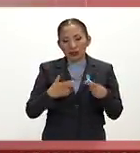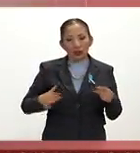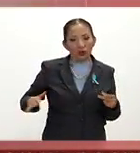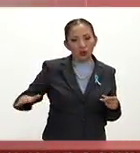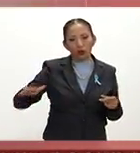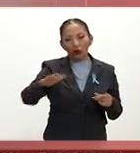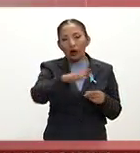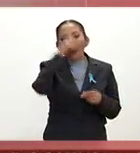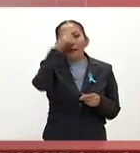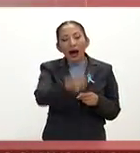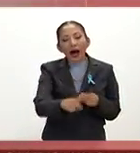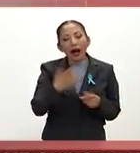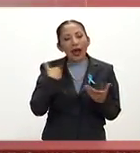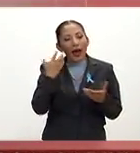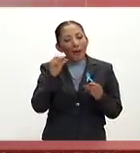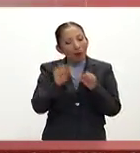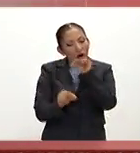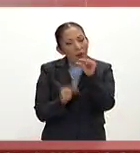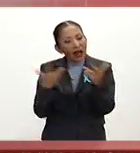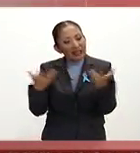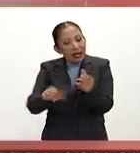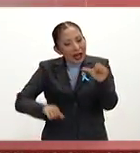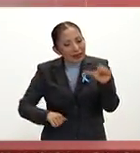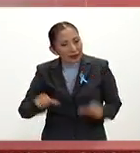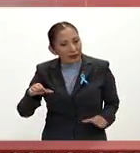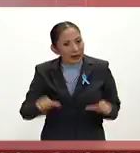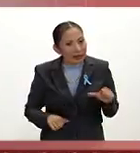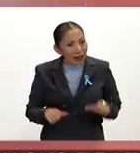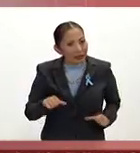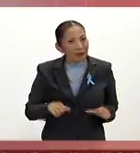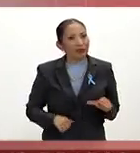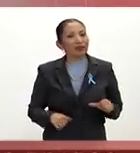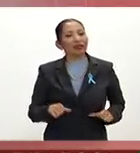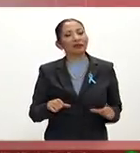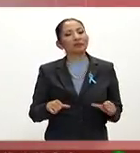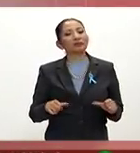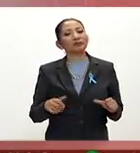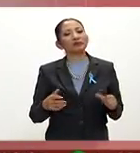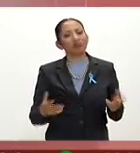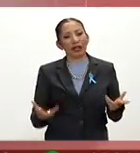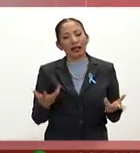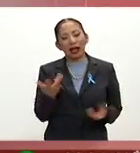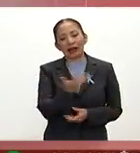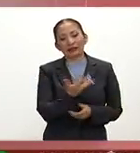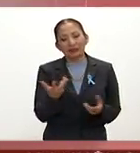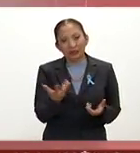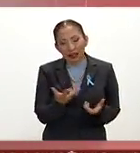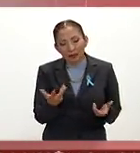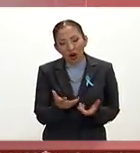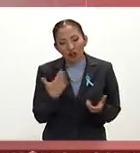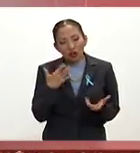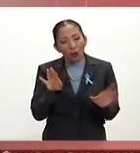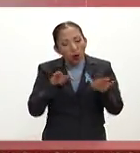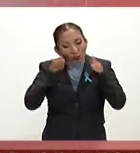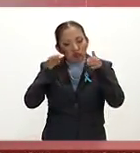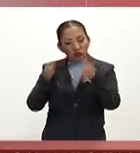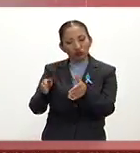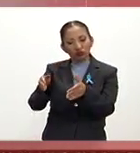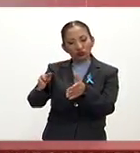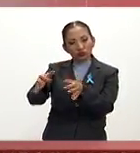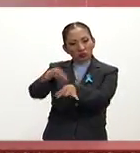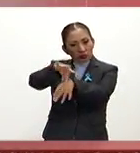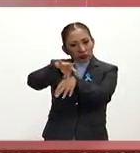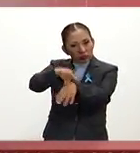sociedad para ir generando acciones que pasemos ya al aspecto